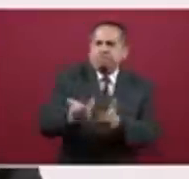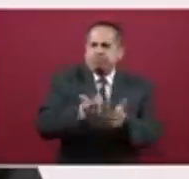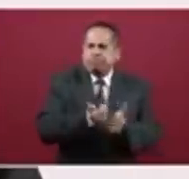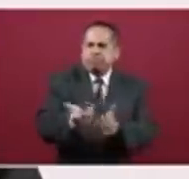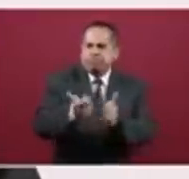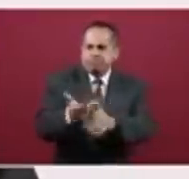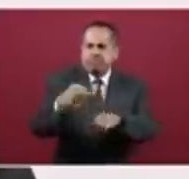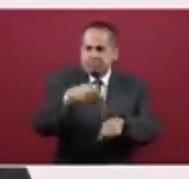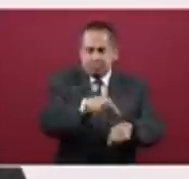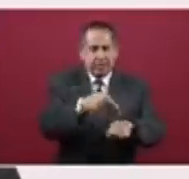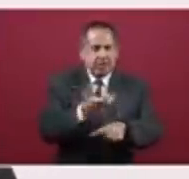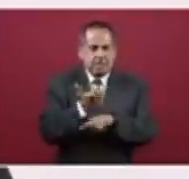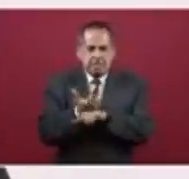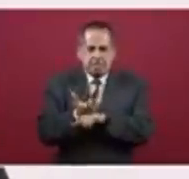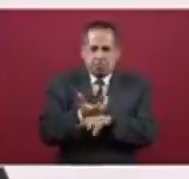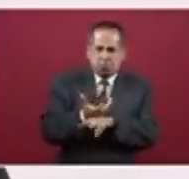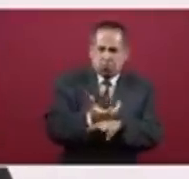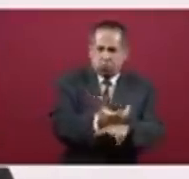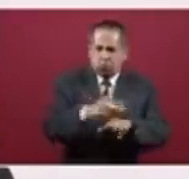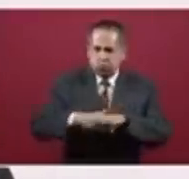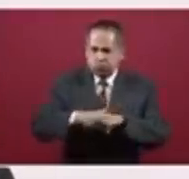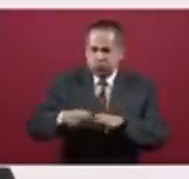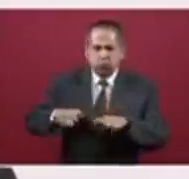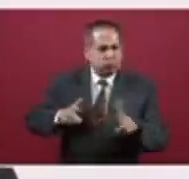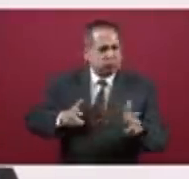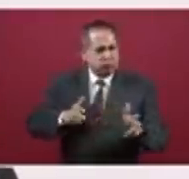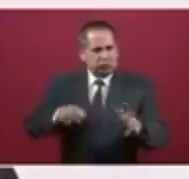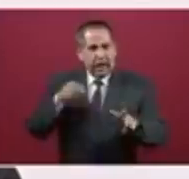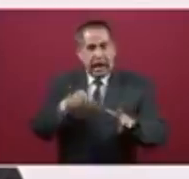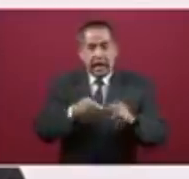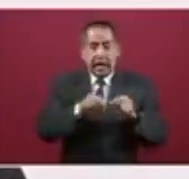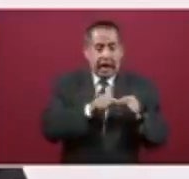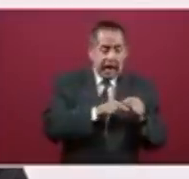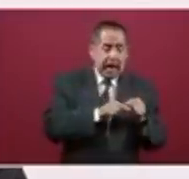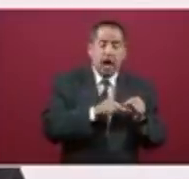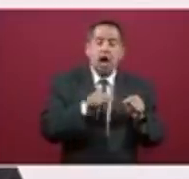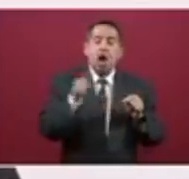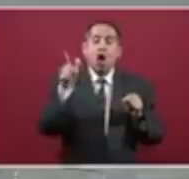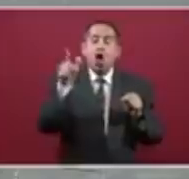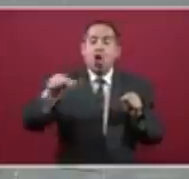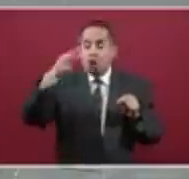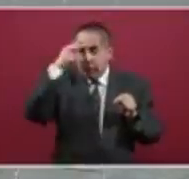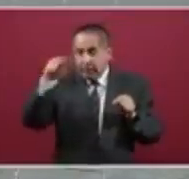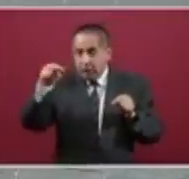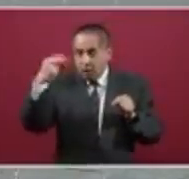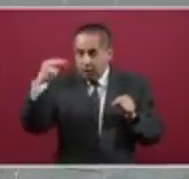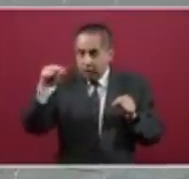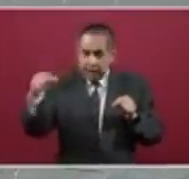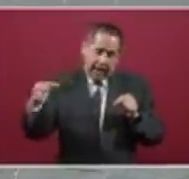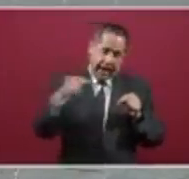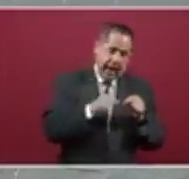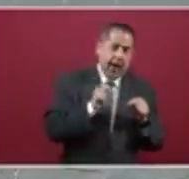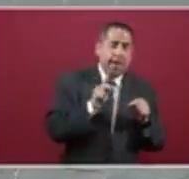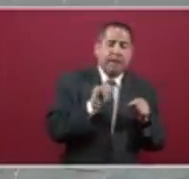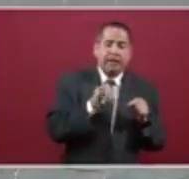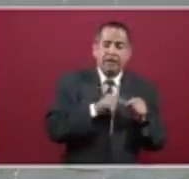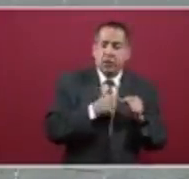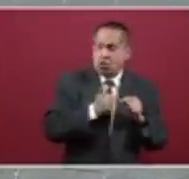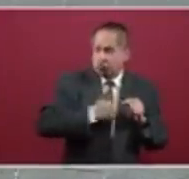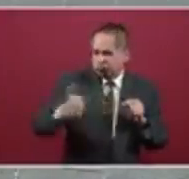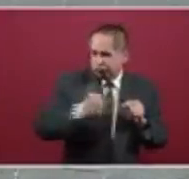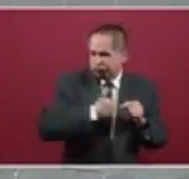las costas del océano pacifico con las del golfo de méjico estamos en la fase de